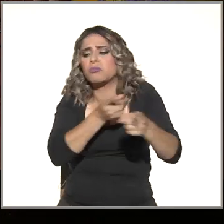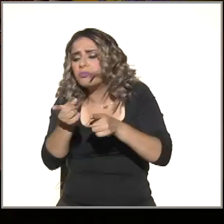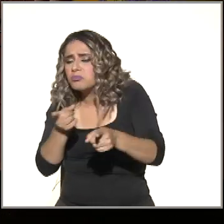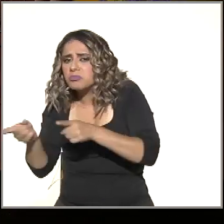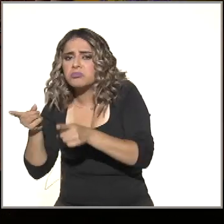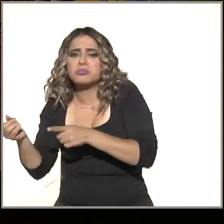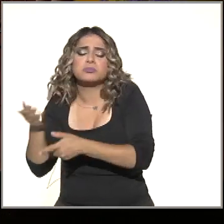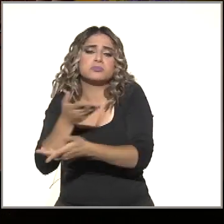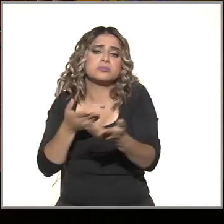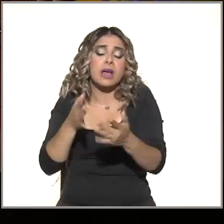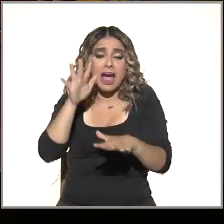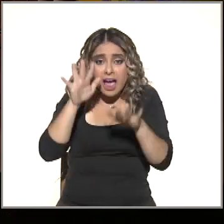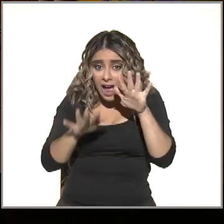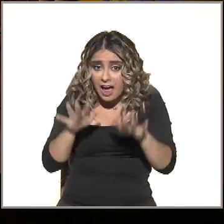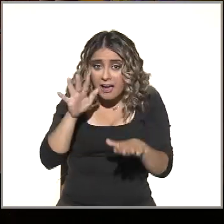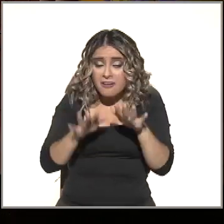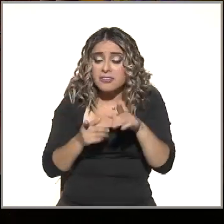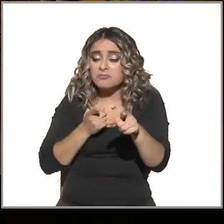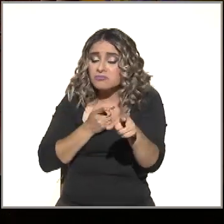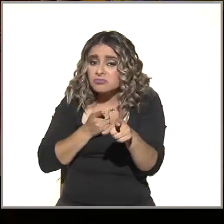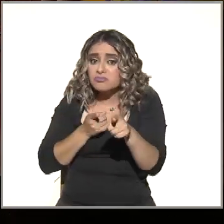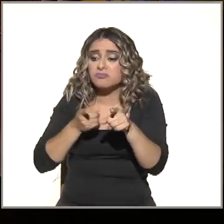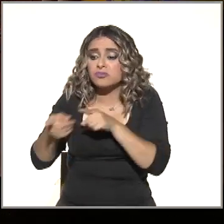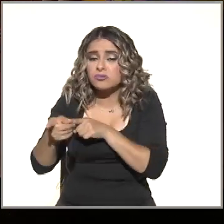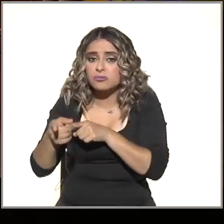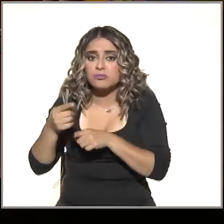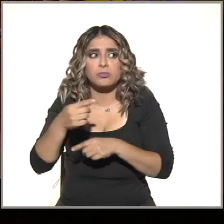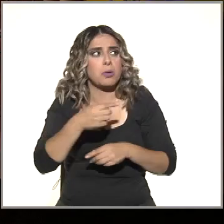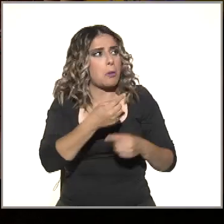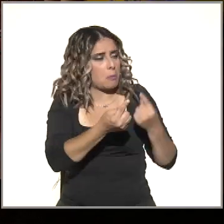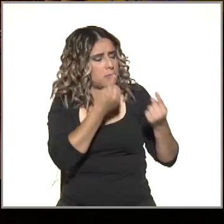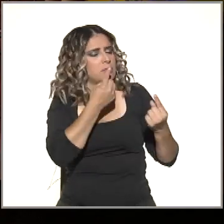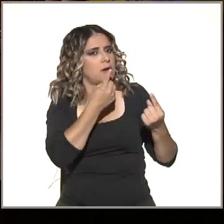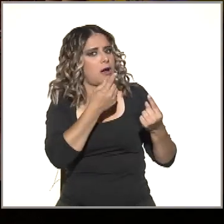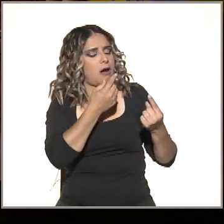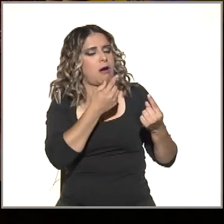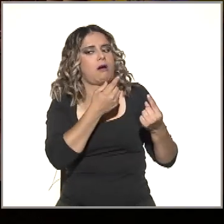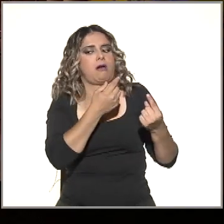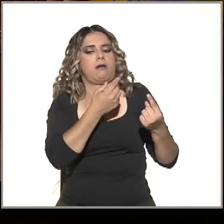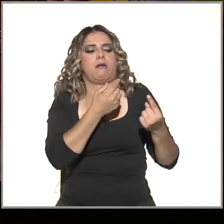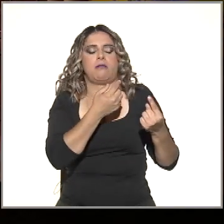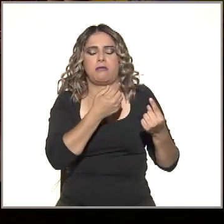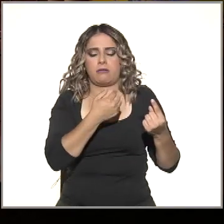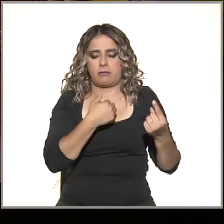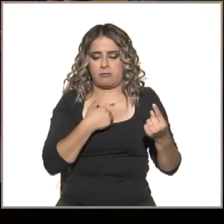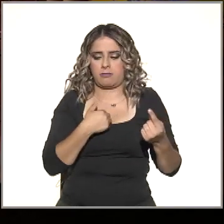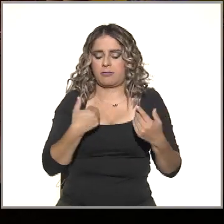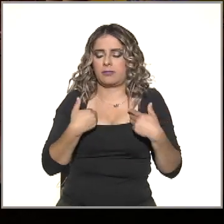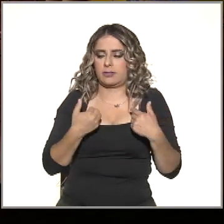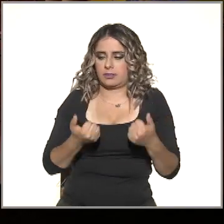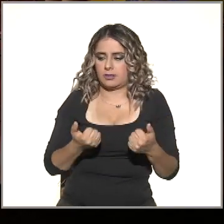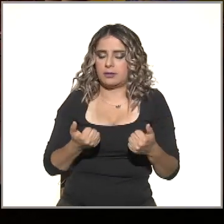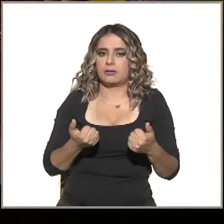que recibimos es una censura que nos hace bien, de modo que debemos tener mucho